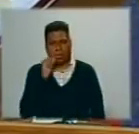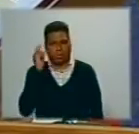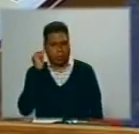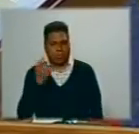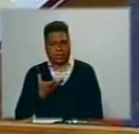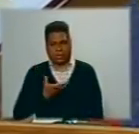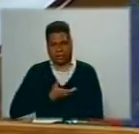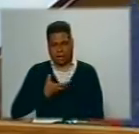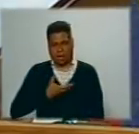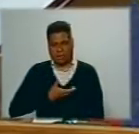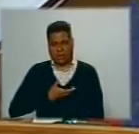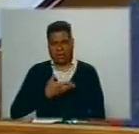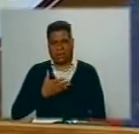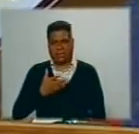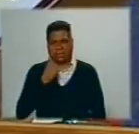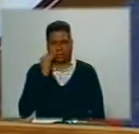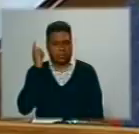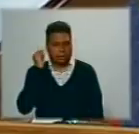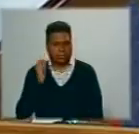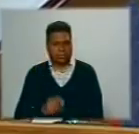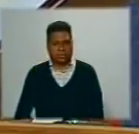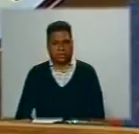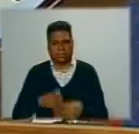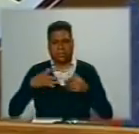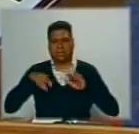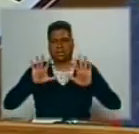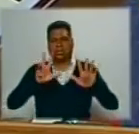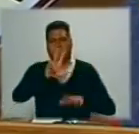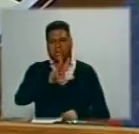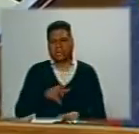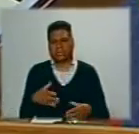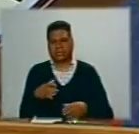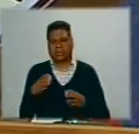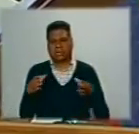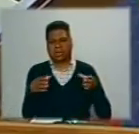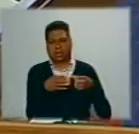12. Las alcaldesas y alcaldes. 13. La Comisión Técnica